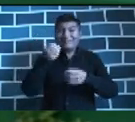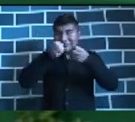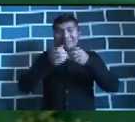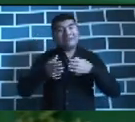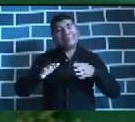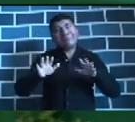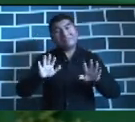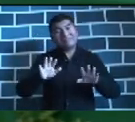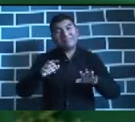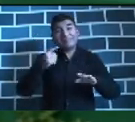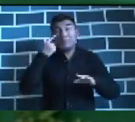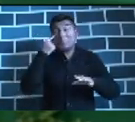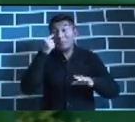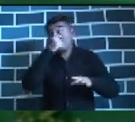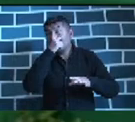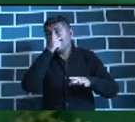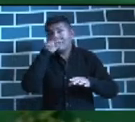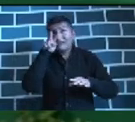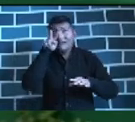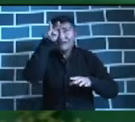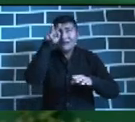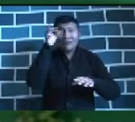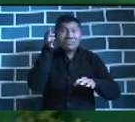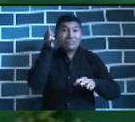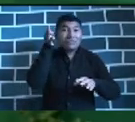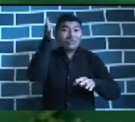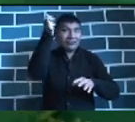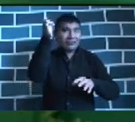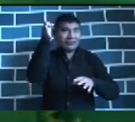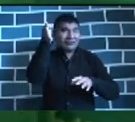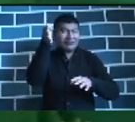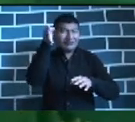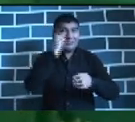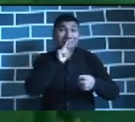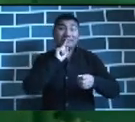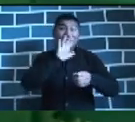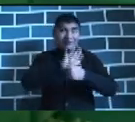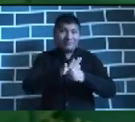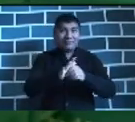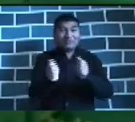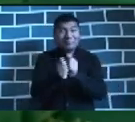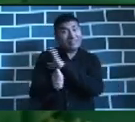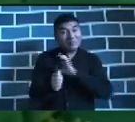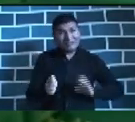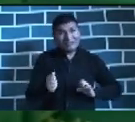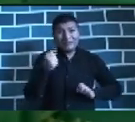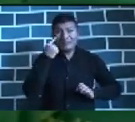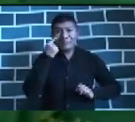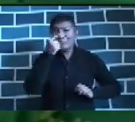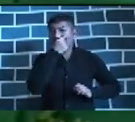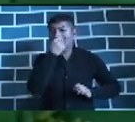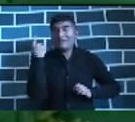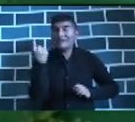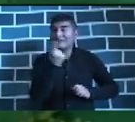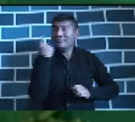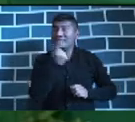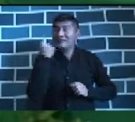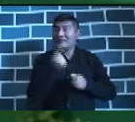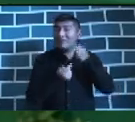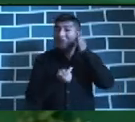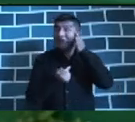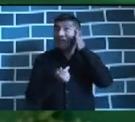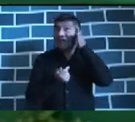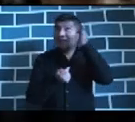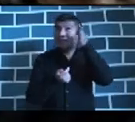hay que mirar el futuro quien se compromete con cristo tiene que mirar el